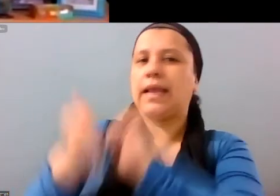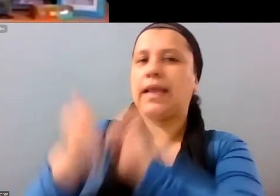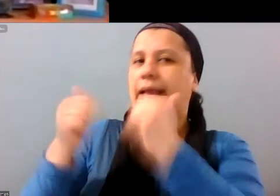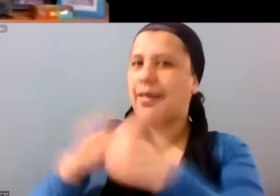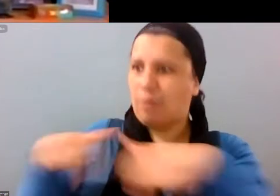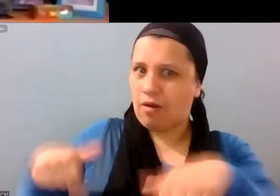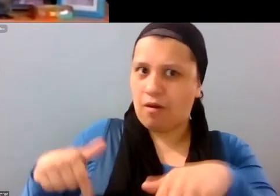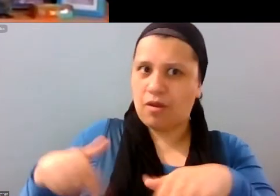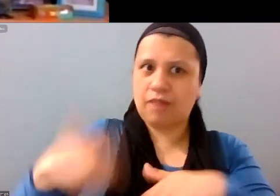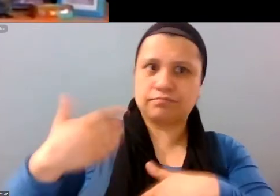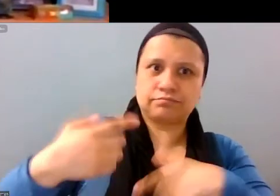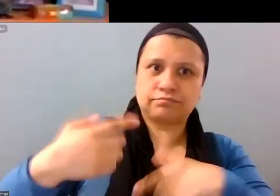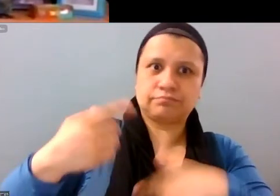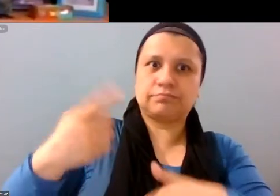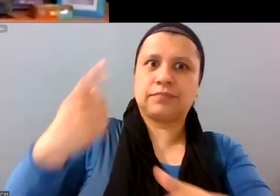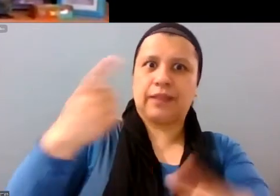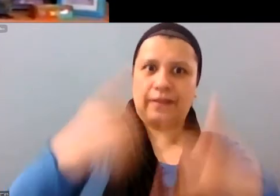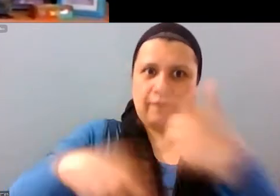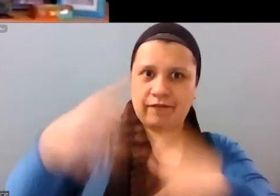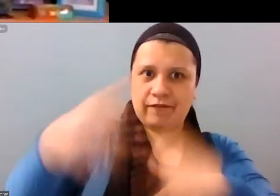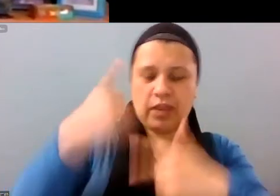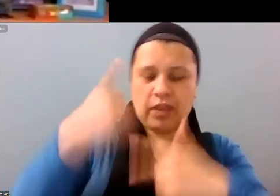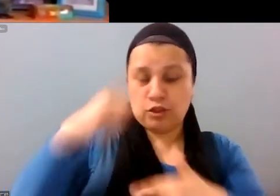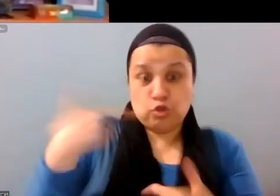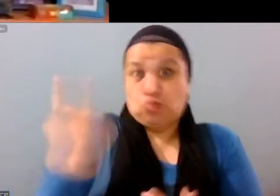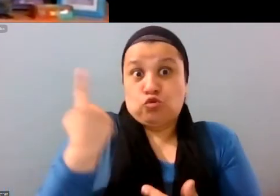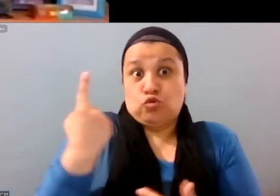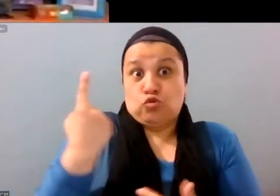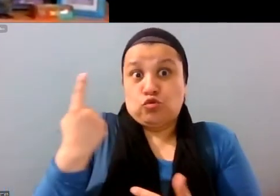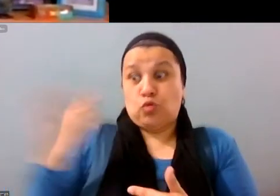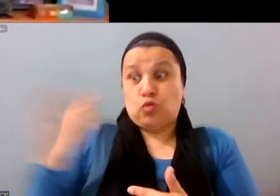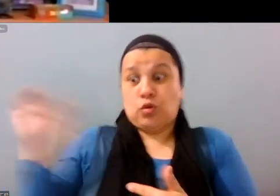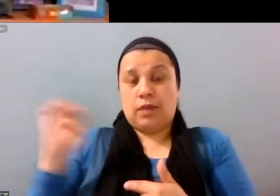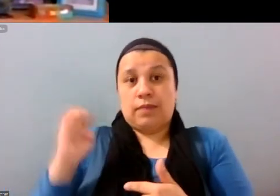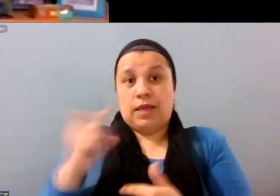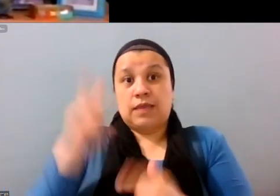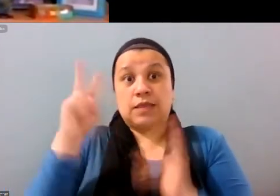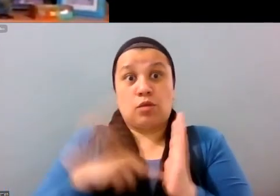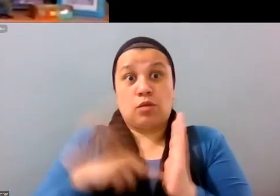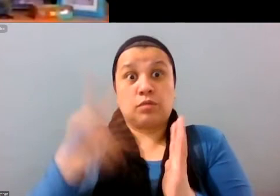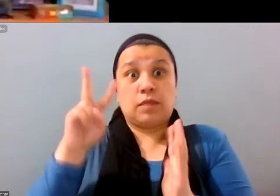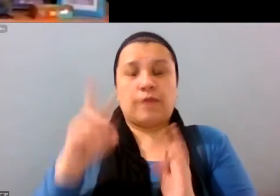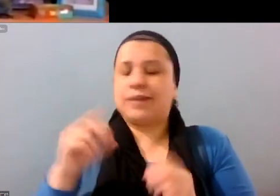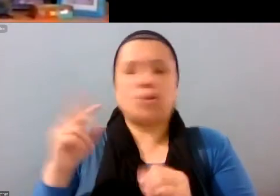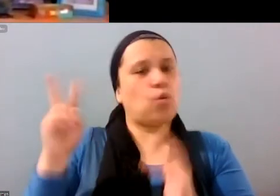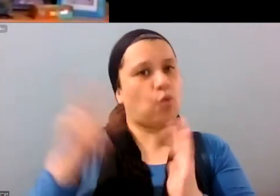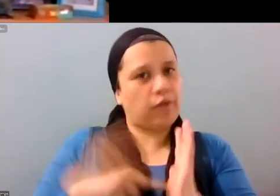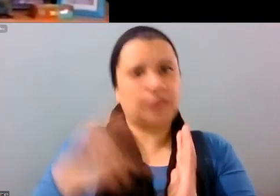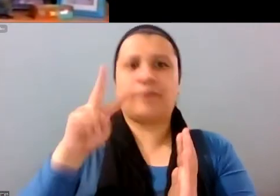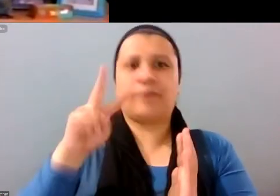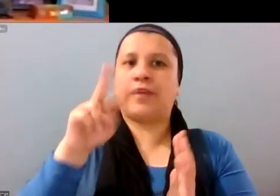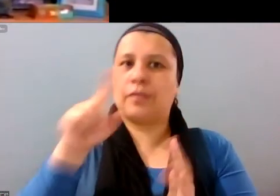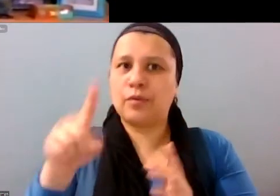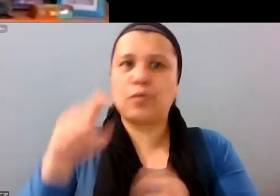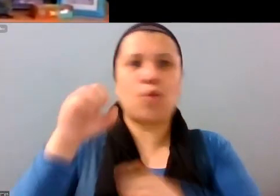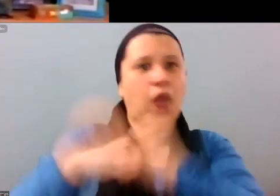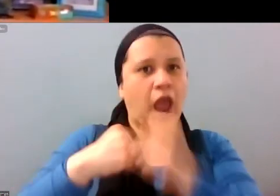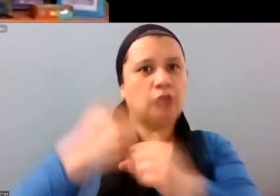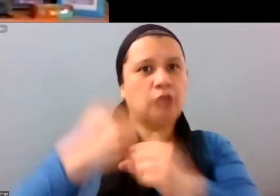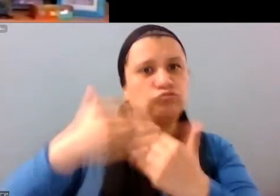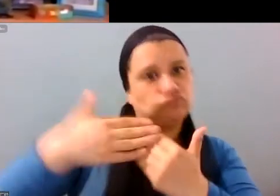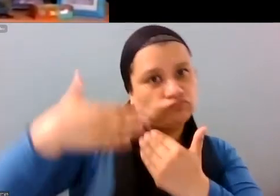es para el efecto de la emergencia o para el 2020 sino viene un 2021 pero también años posteriores en que la educación